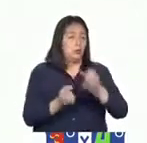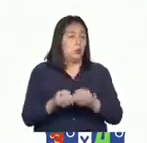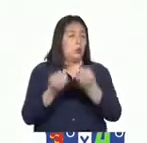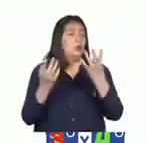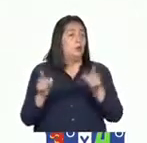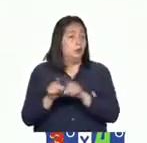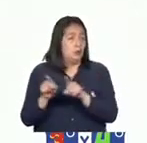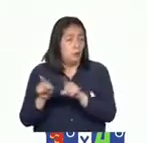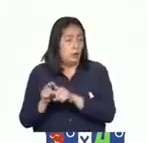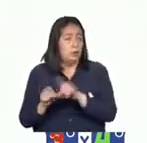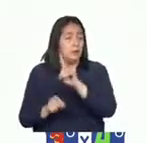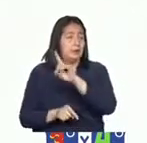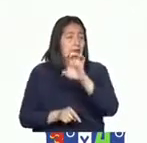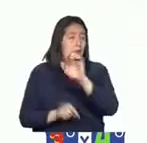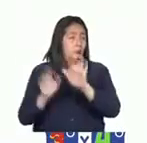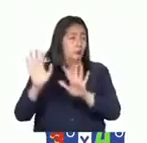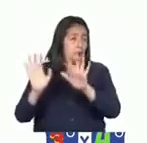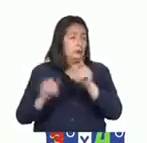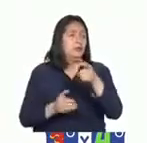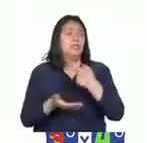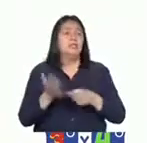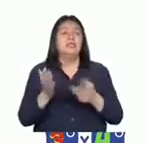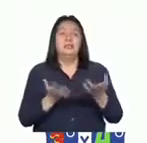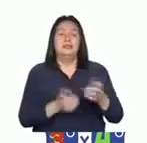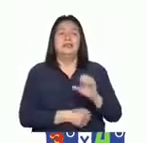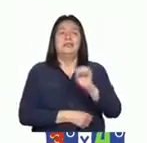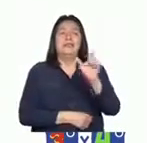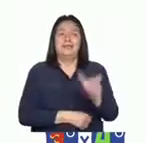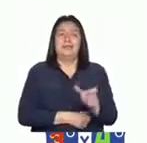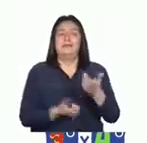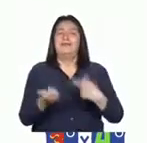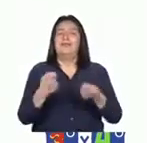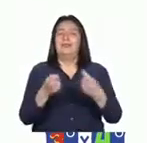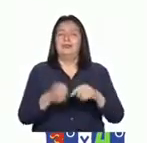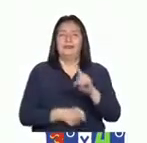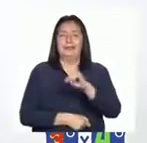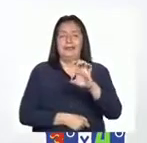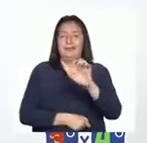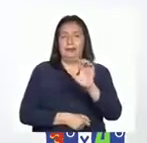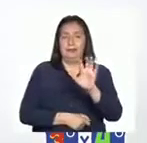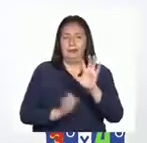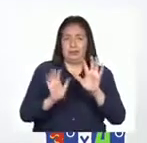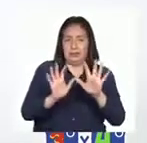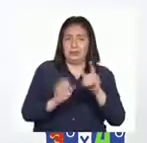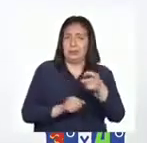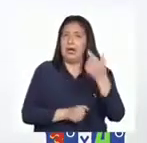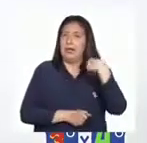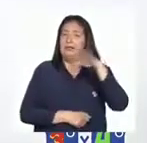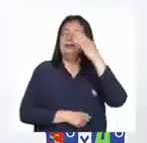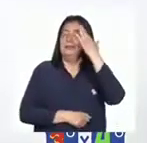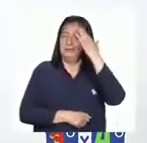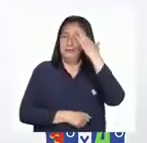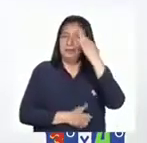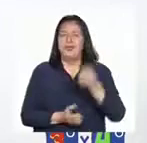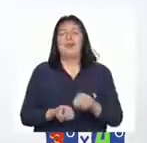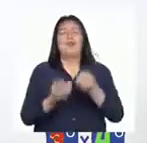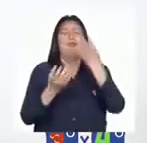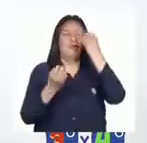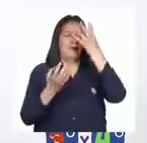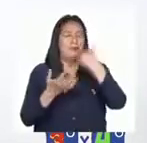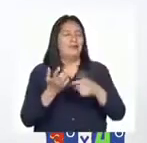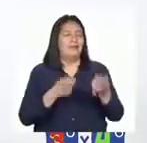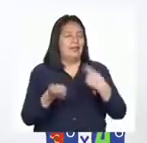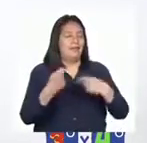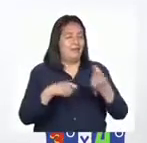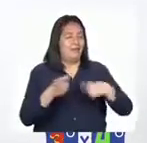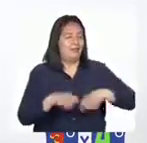es igual a 110, es decir, Sisa vendió 110 fajas. Fue así como obtuvieron todos los datos de la